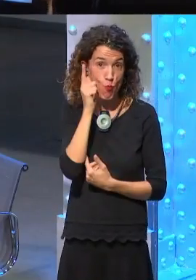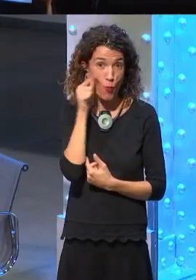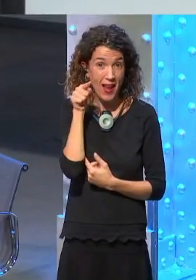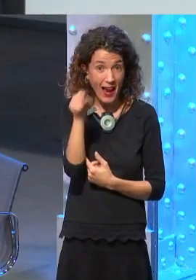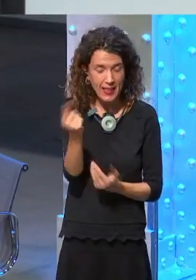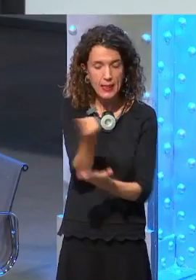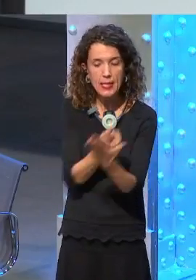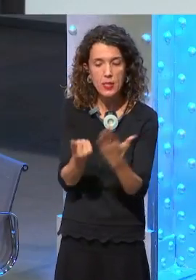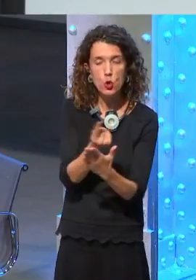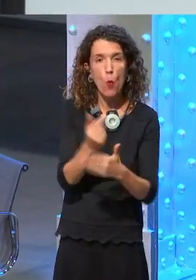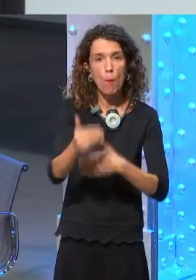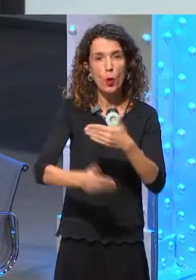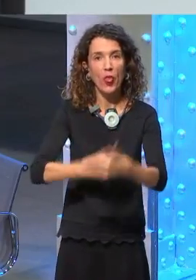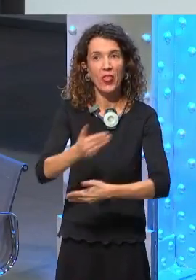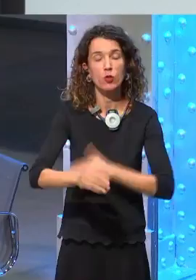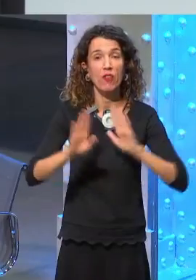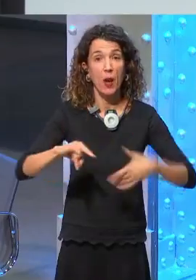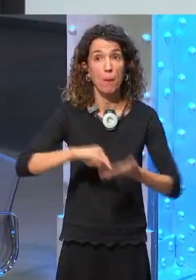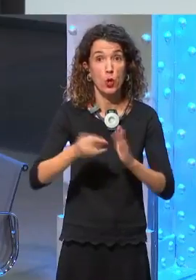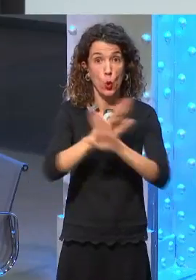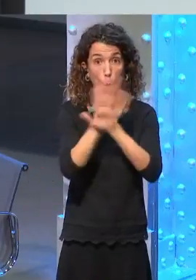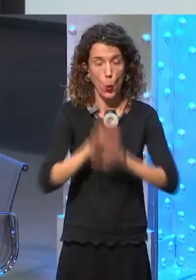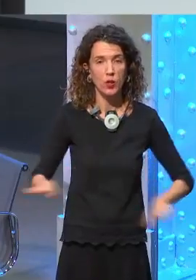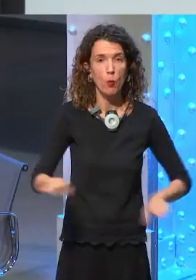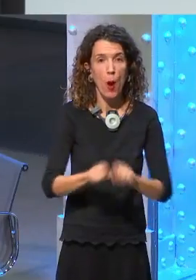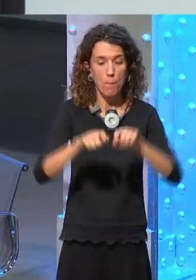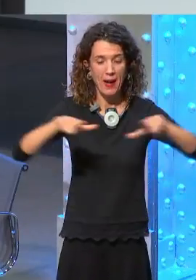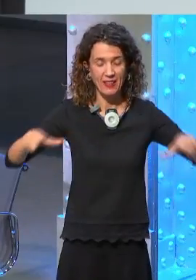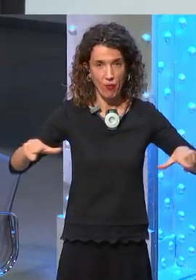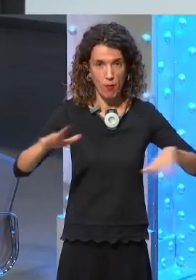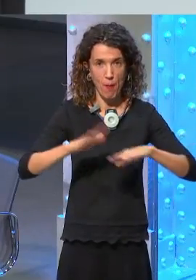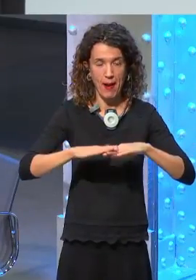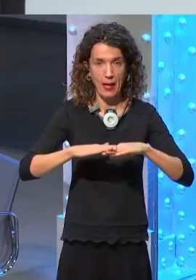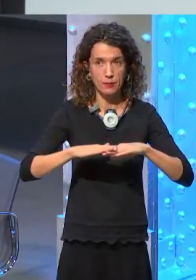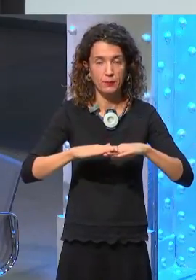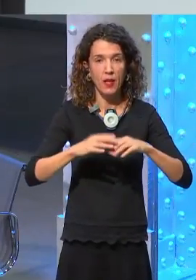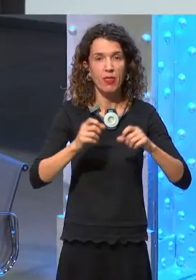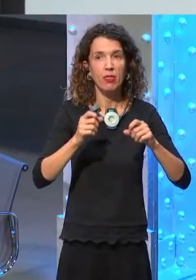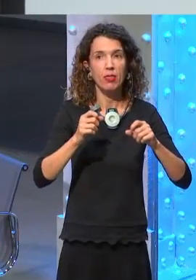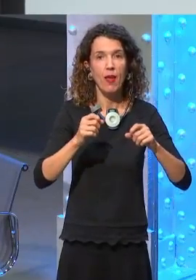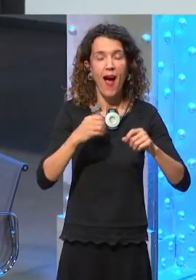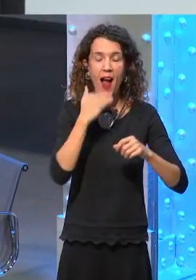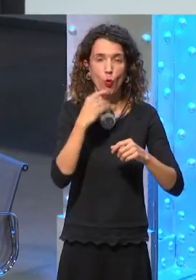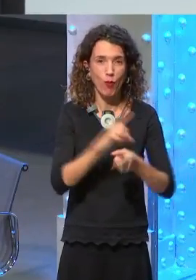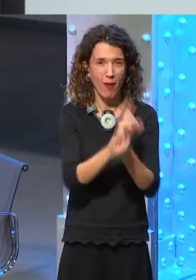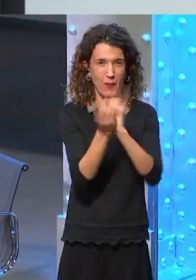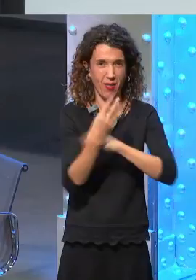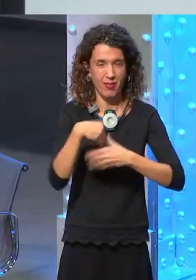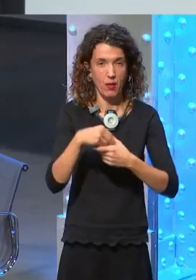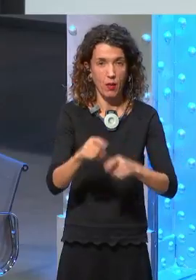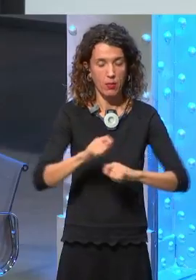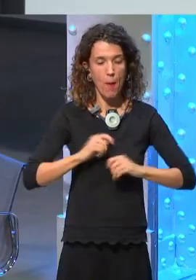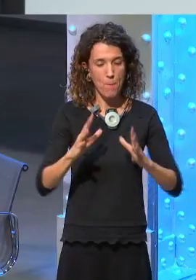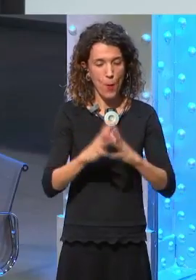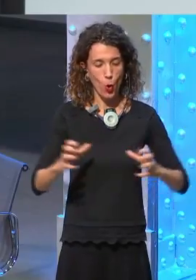ahí se diseñó un proceso y el proyecto final era una plataforma para algo cambiante. Y ahí está nuestra